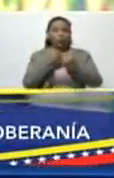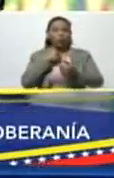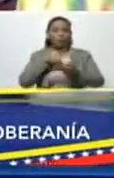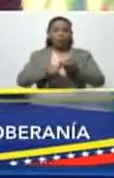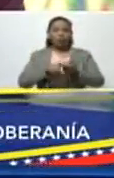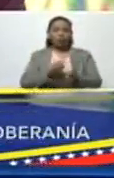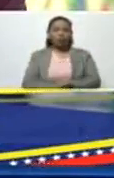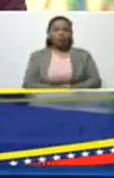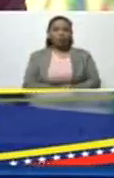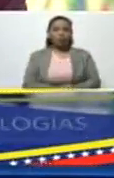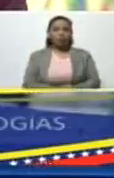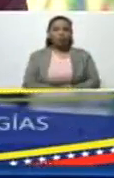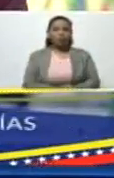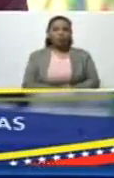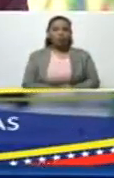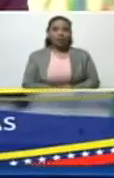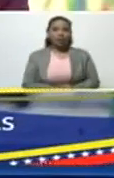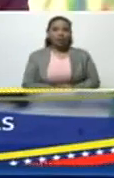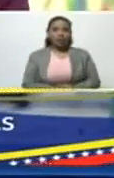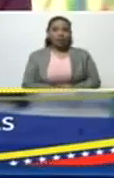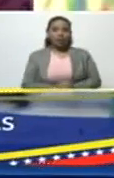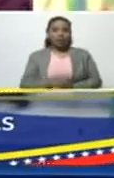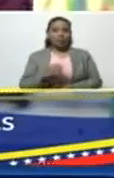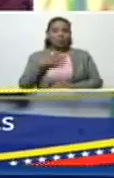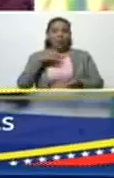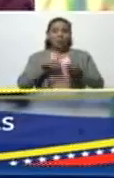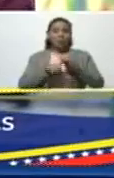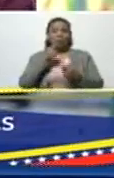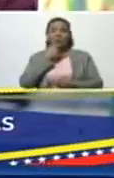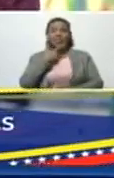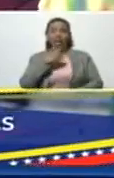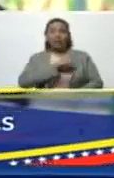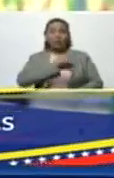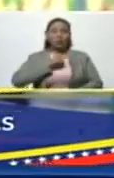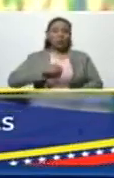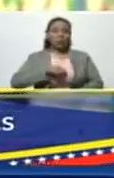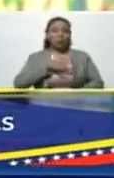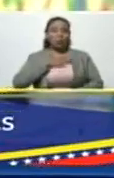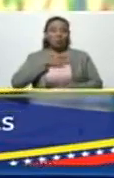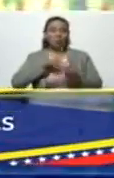esposa, Silita la bonita, la super Silita presente,